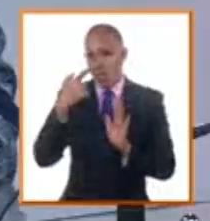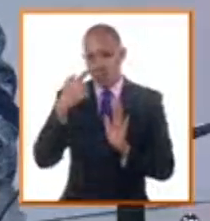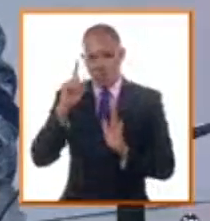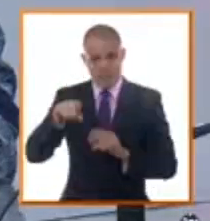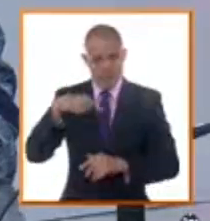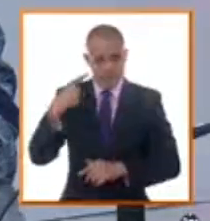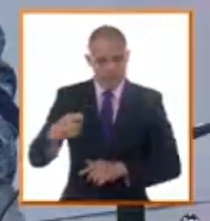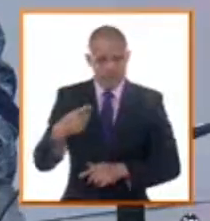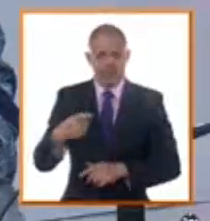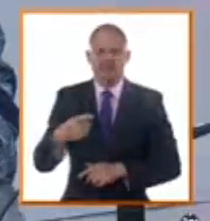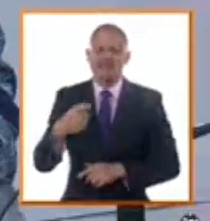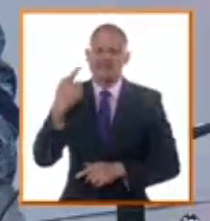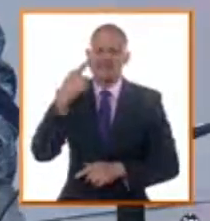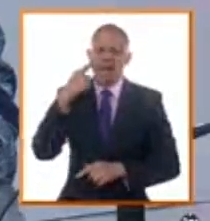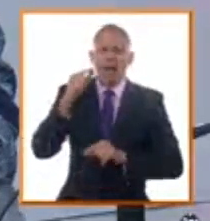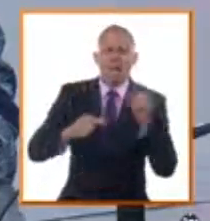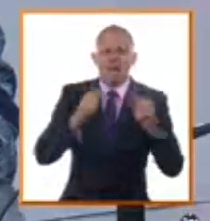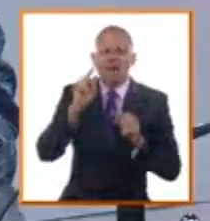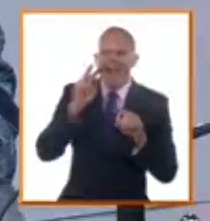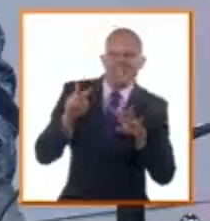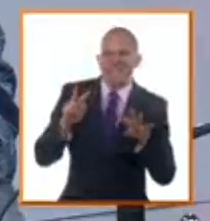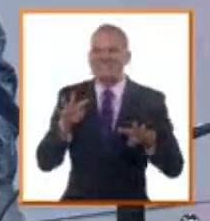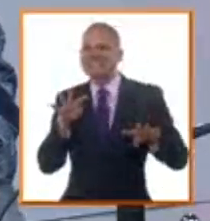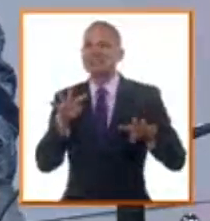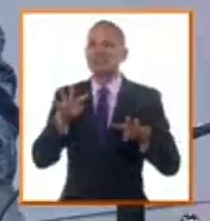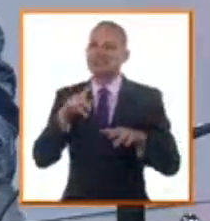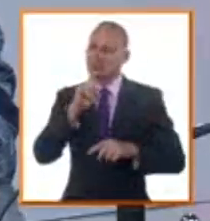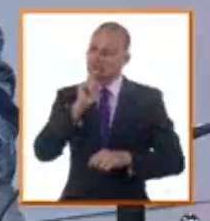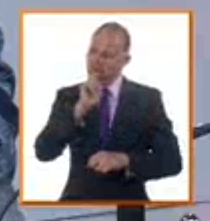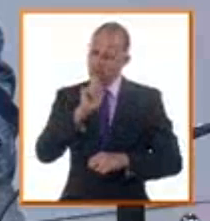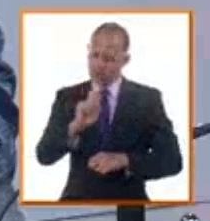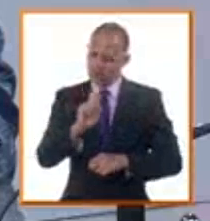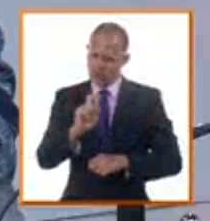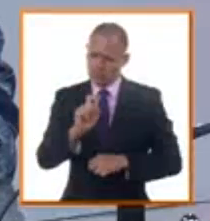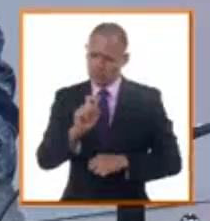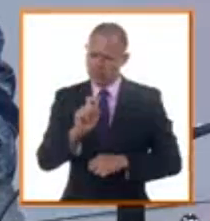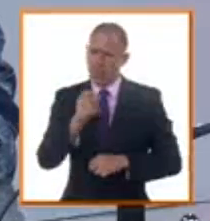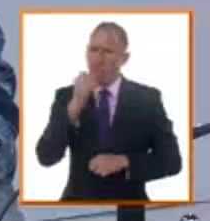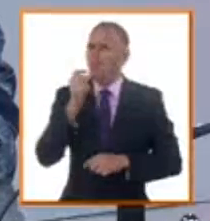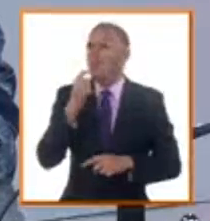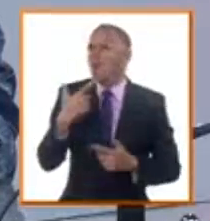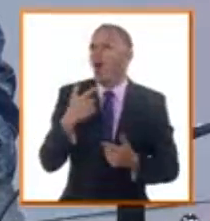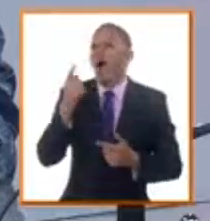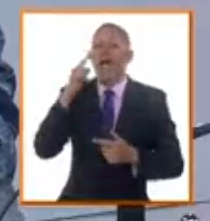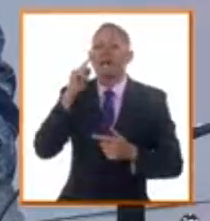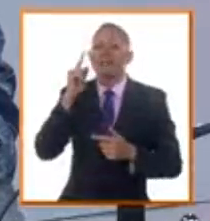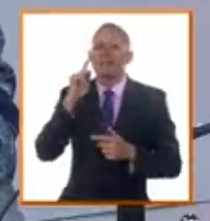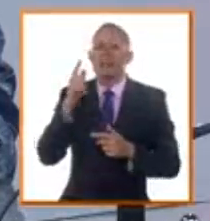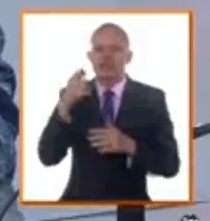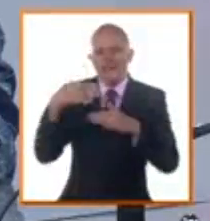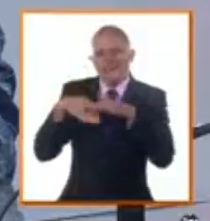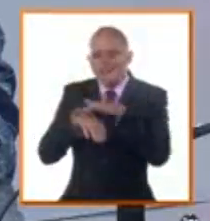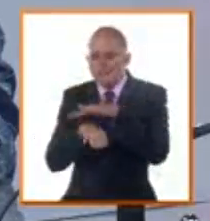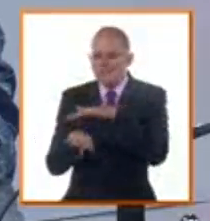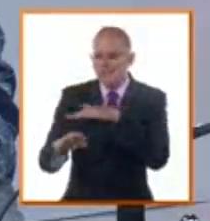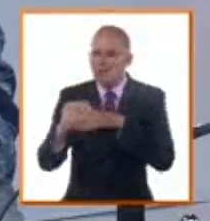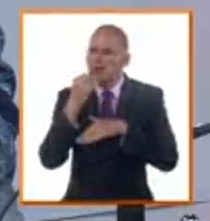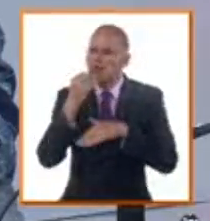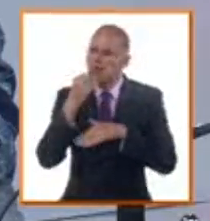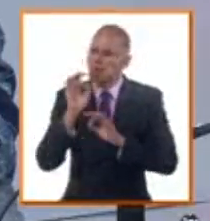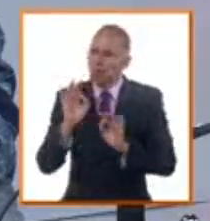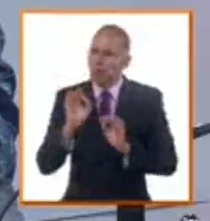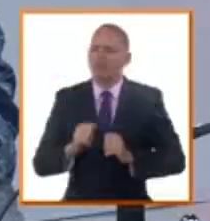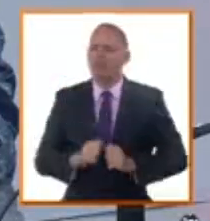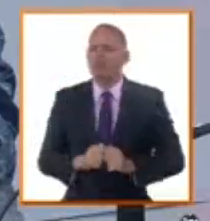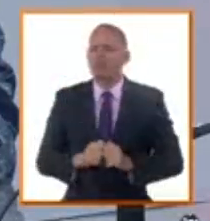posible que el público no vea a Trump cuando entre al tribunal, pudiera ser transportado a través de un garaje subterráneo conectado al